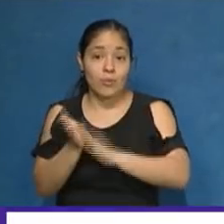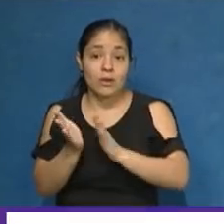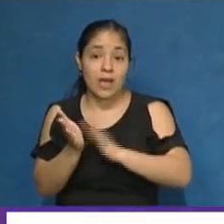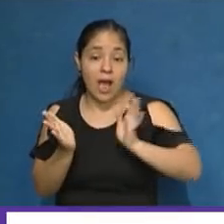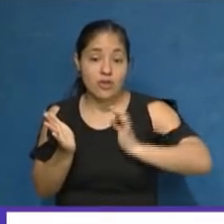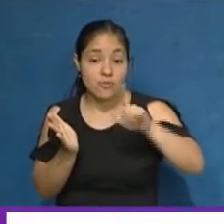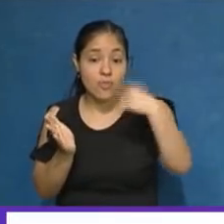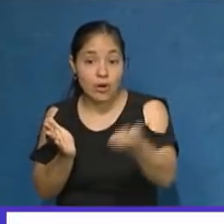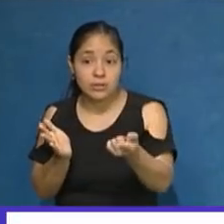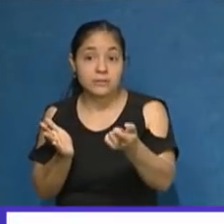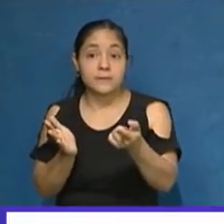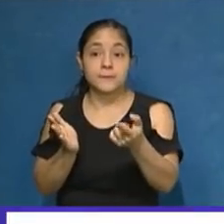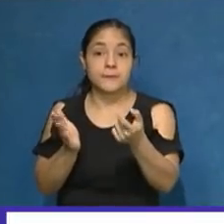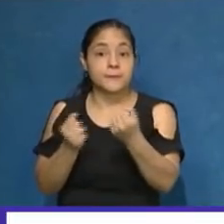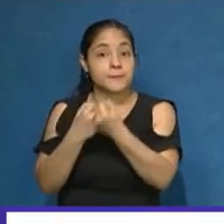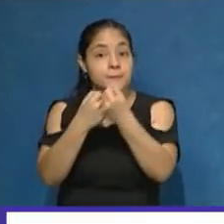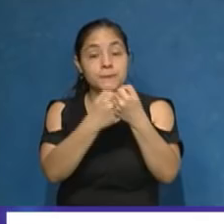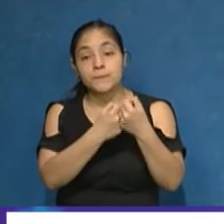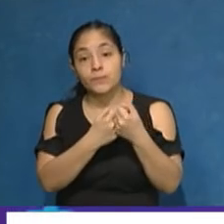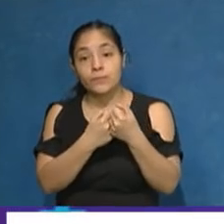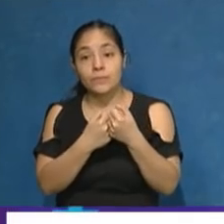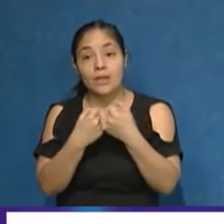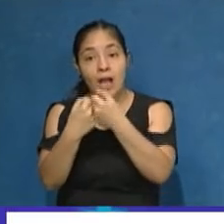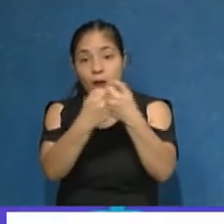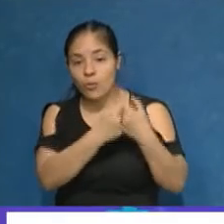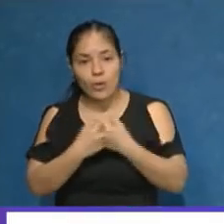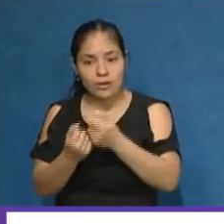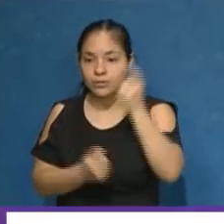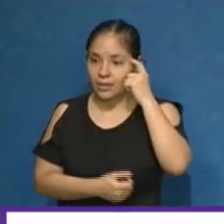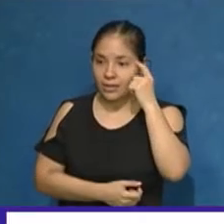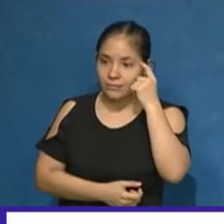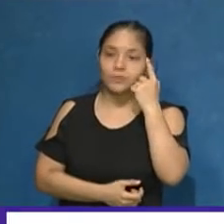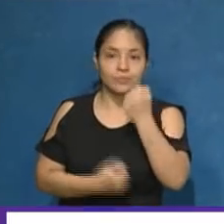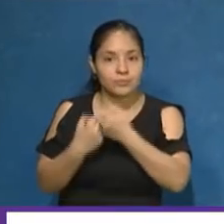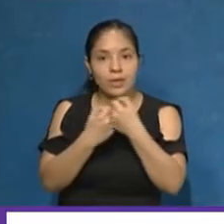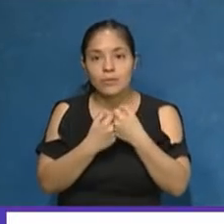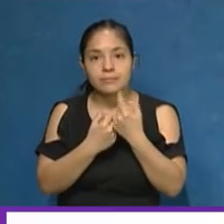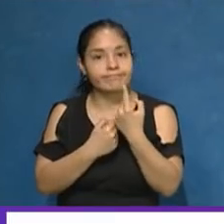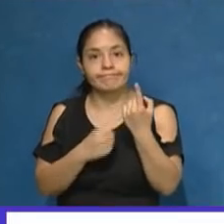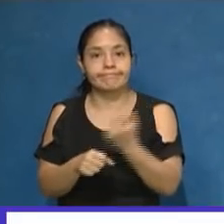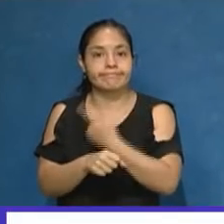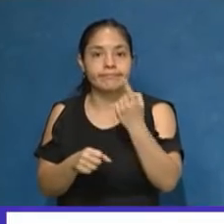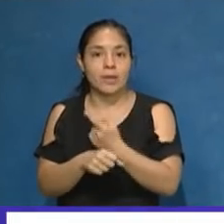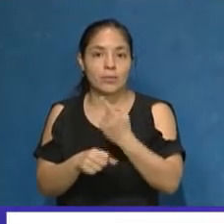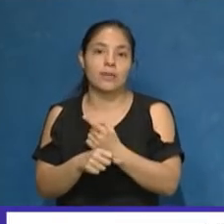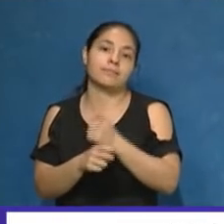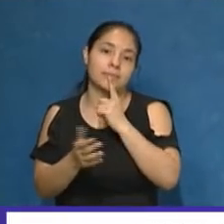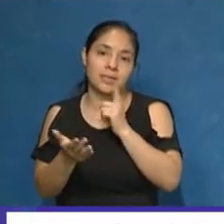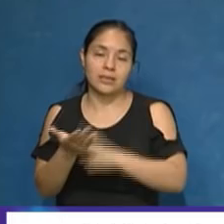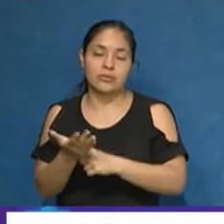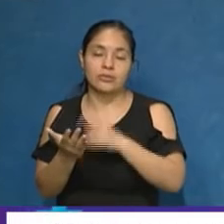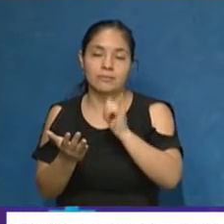tuvo aparentemente o no tuvo explícitamente el consenso que nosotros hubiéramos querido. Y bueno, se tomó la resolución de